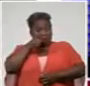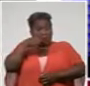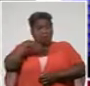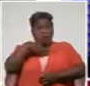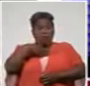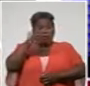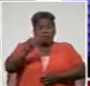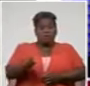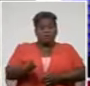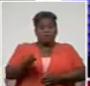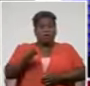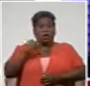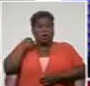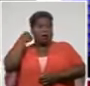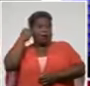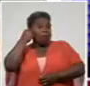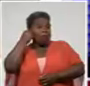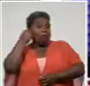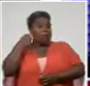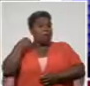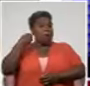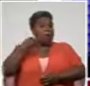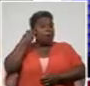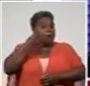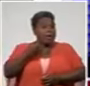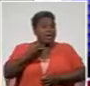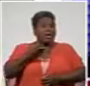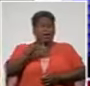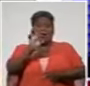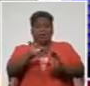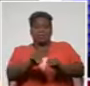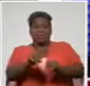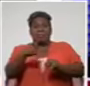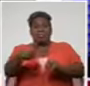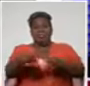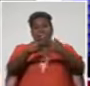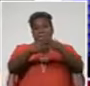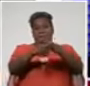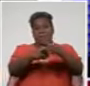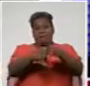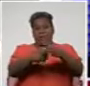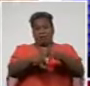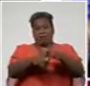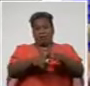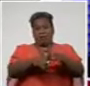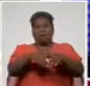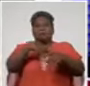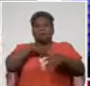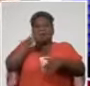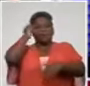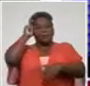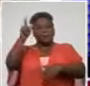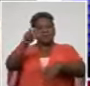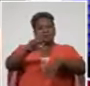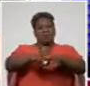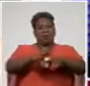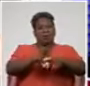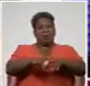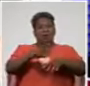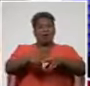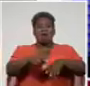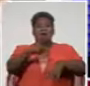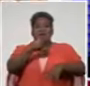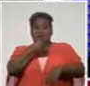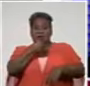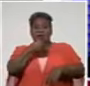de lo que la gente dice, esa fue uno de los primeros planteamientos. Digo, tiene que haber una solución para eso. Habíamos tenido una experiencia en Centro Habana, en La Habana Vieja, de uso de una tarjeta que aquella